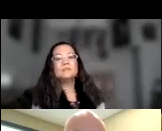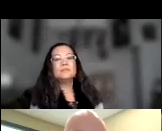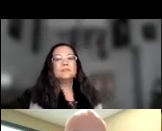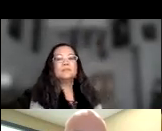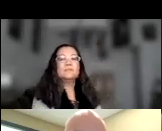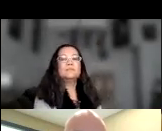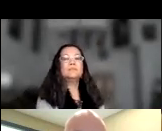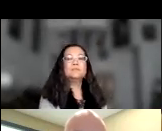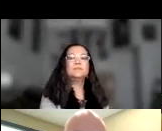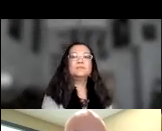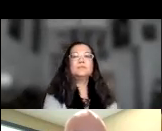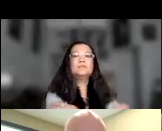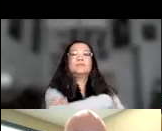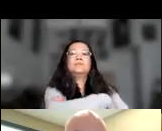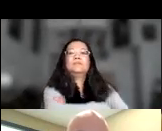respuestas de manera que